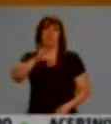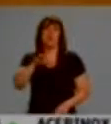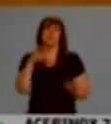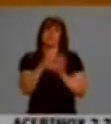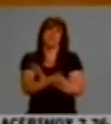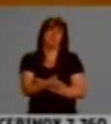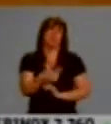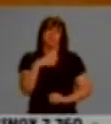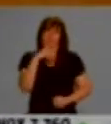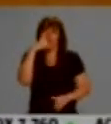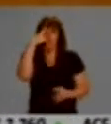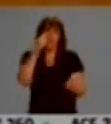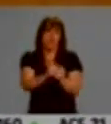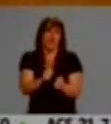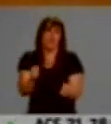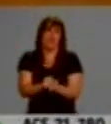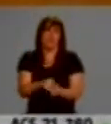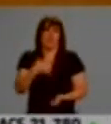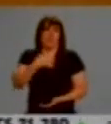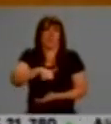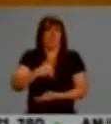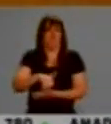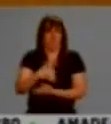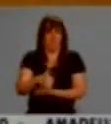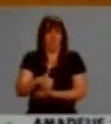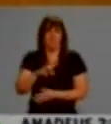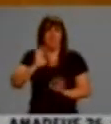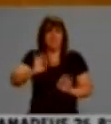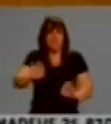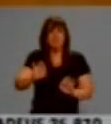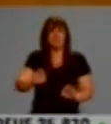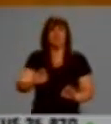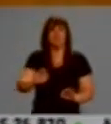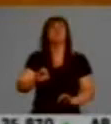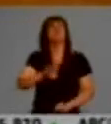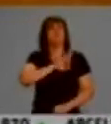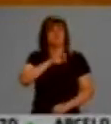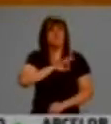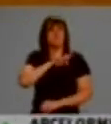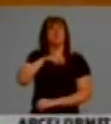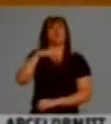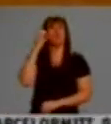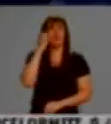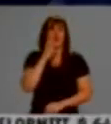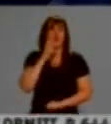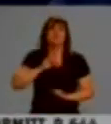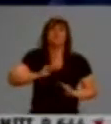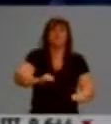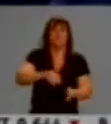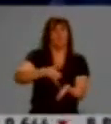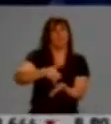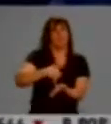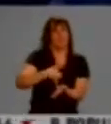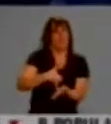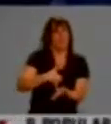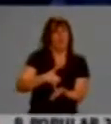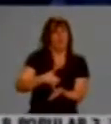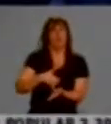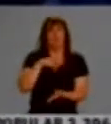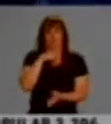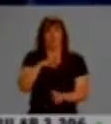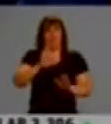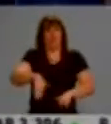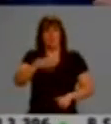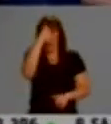debilidad. La mentira es una torpe debilidad. Es, señor Rajoy, su debilidad, la que deteriora